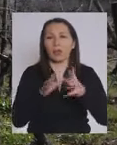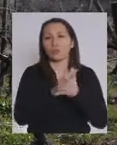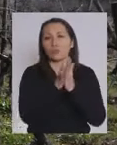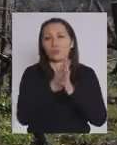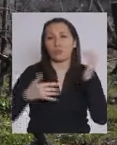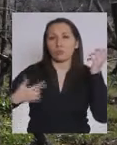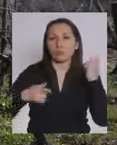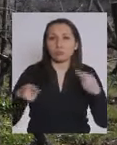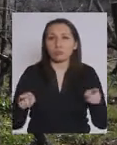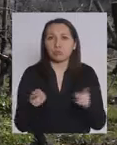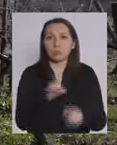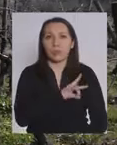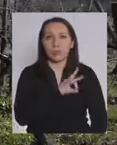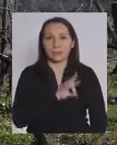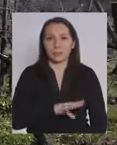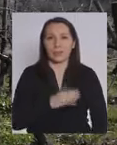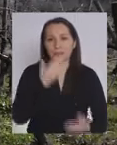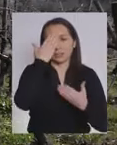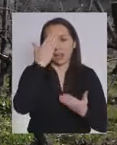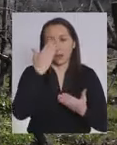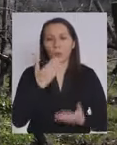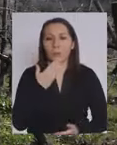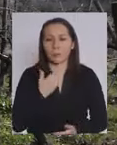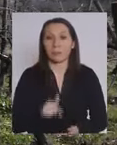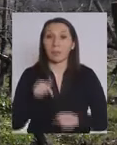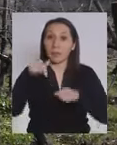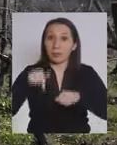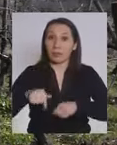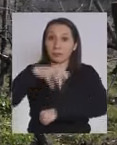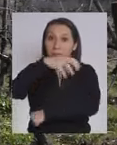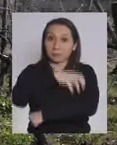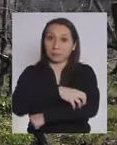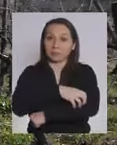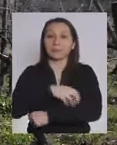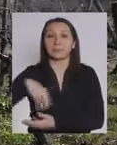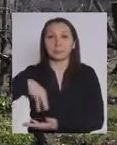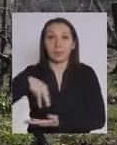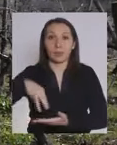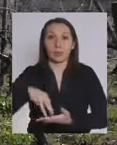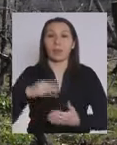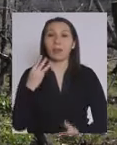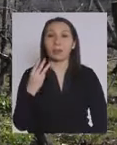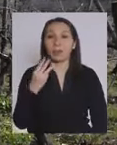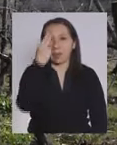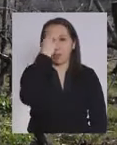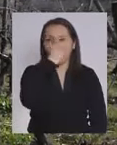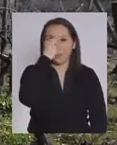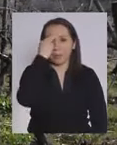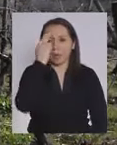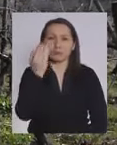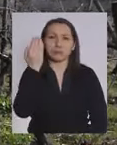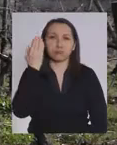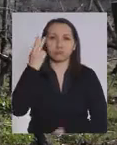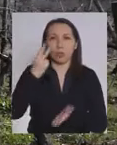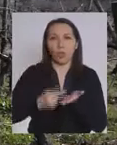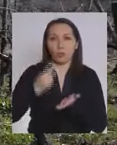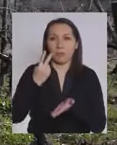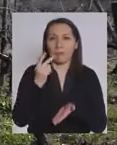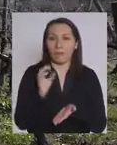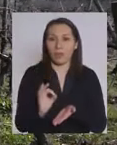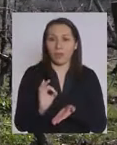folklore chileno desde esta región donde el 3 de marzo del año 2020